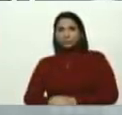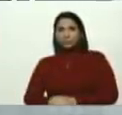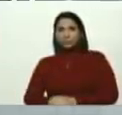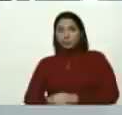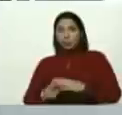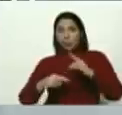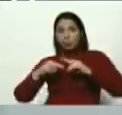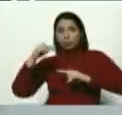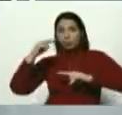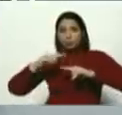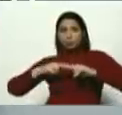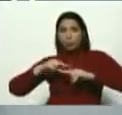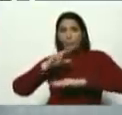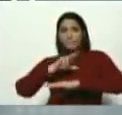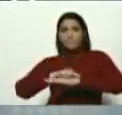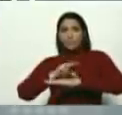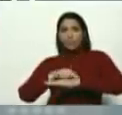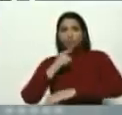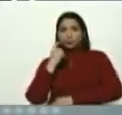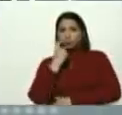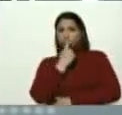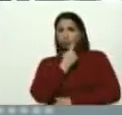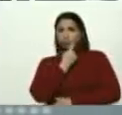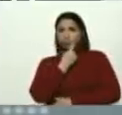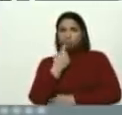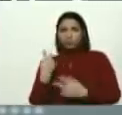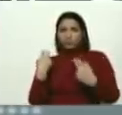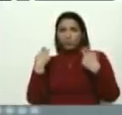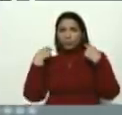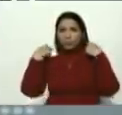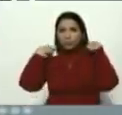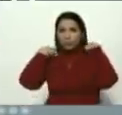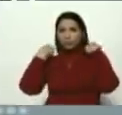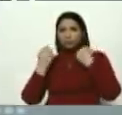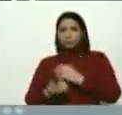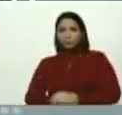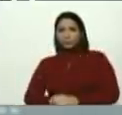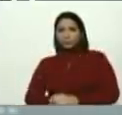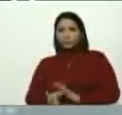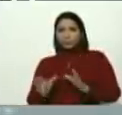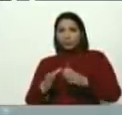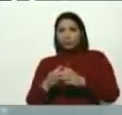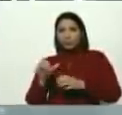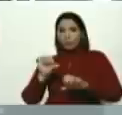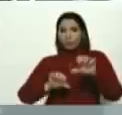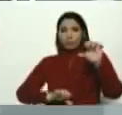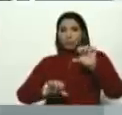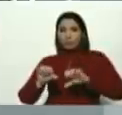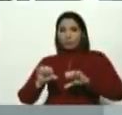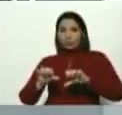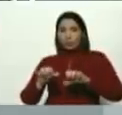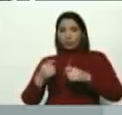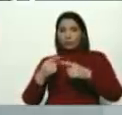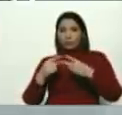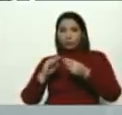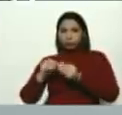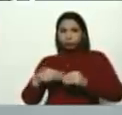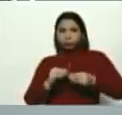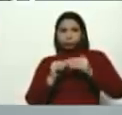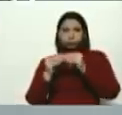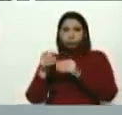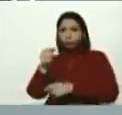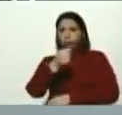construcción, médicos odontológicos, peluquería, sector químico, plomeros,